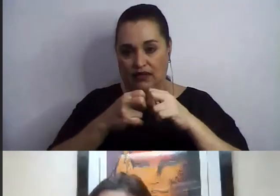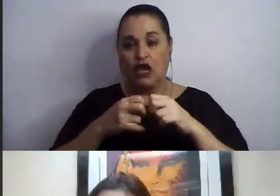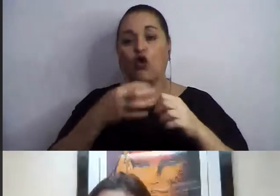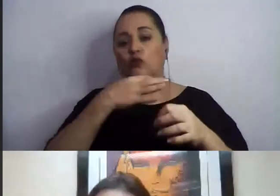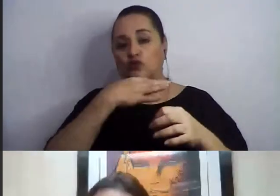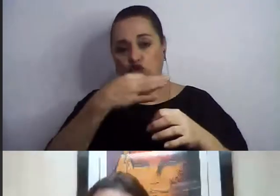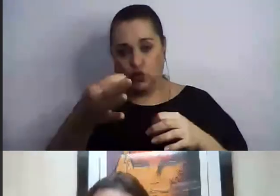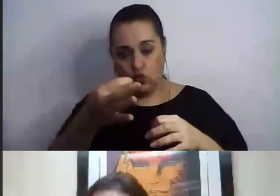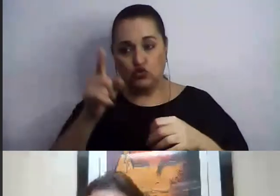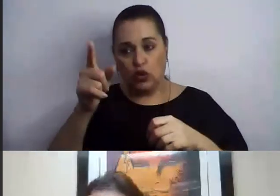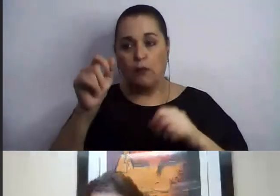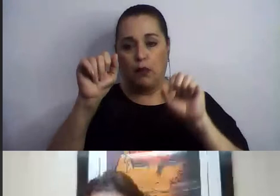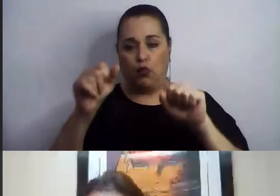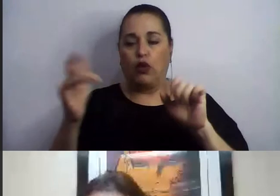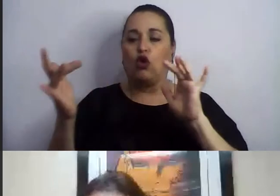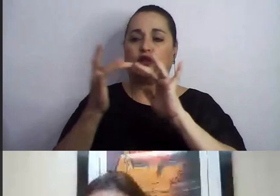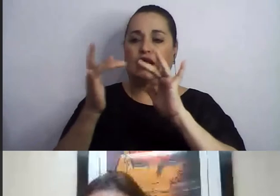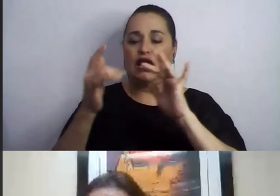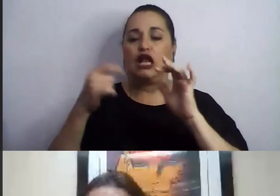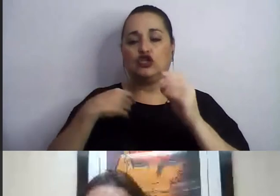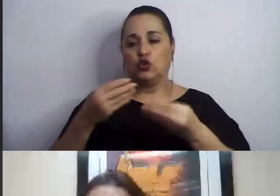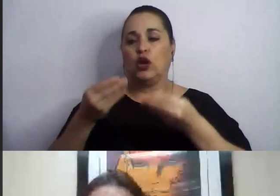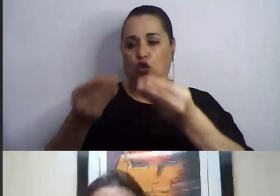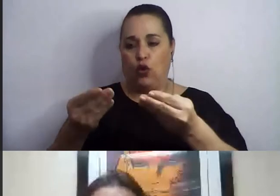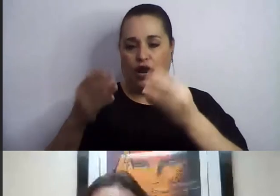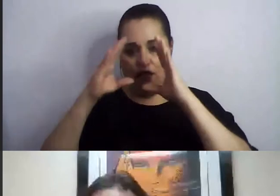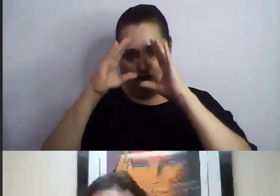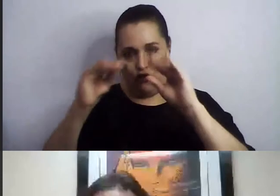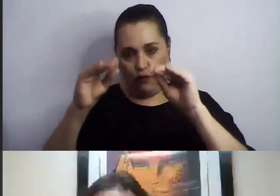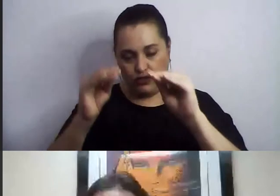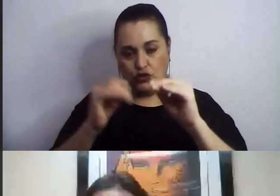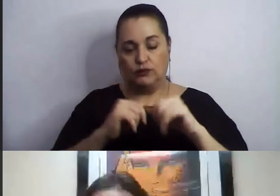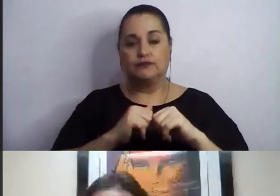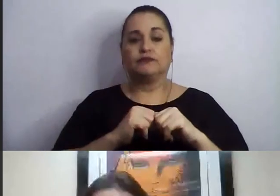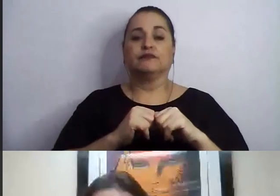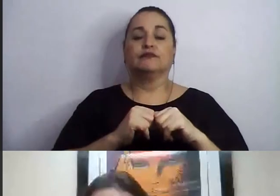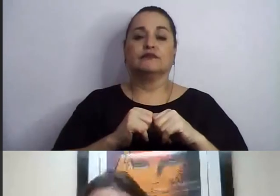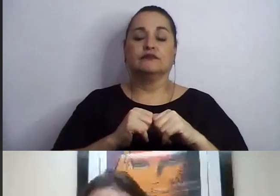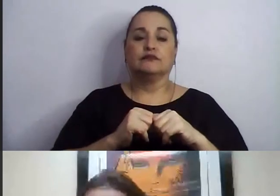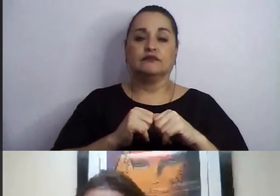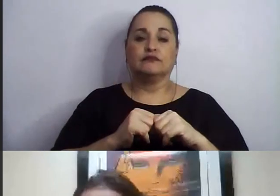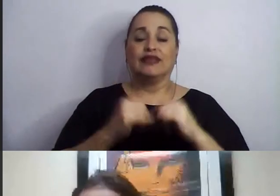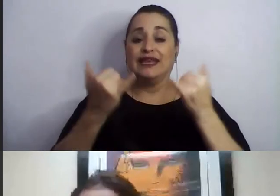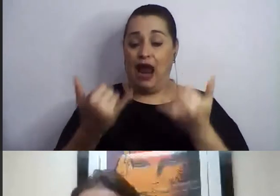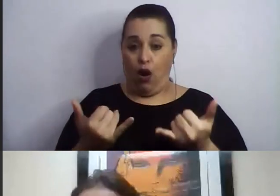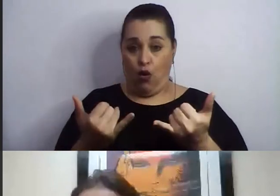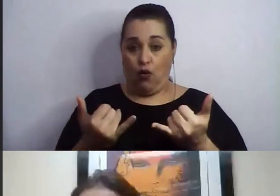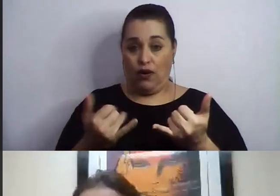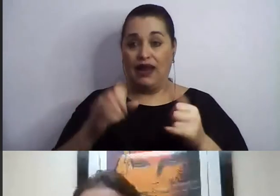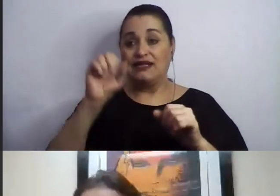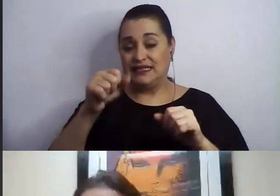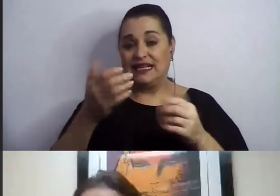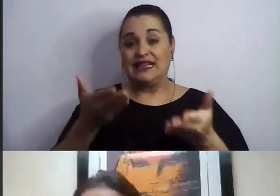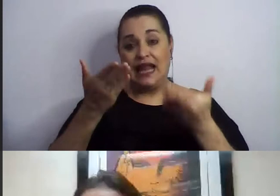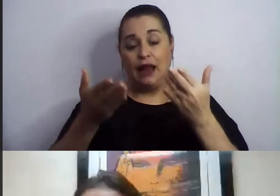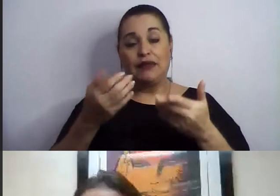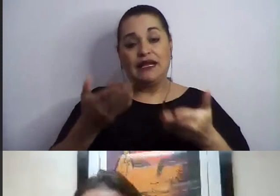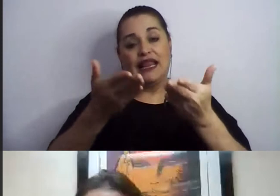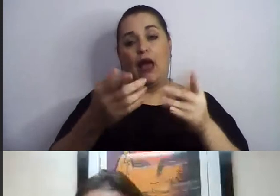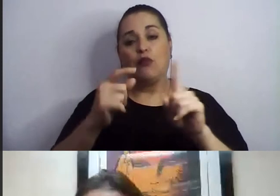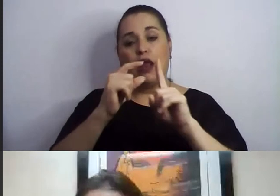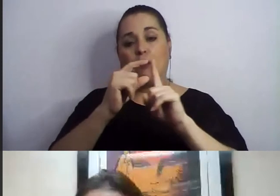mucho gusto me puede contactar y yo le puedo facilitar esa información y ahora si tal vez le damos la palabra